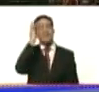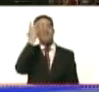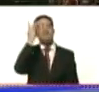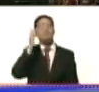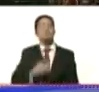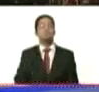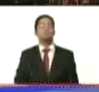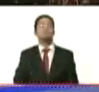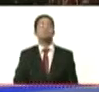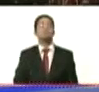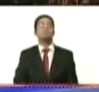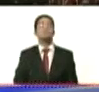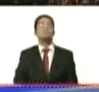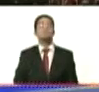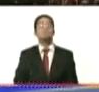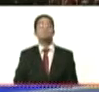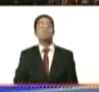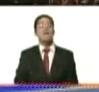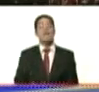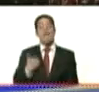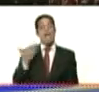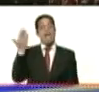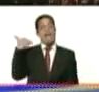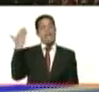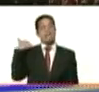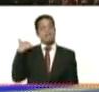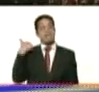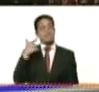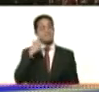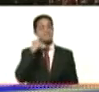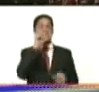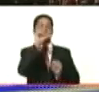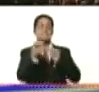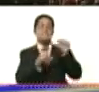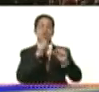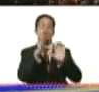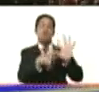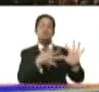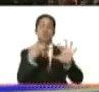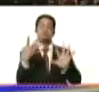Ya tuvo nuestra tierra un grito rebelde en el siglo XIX,